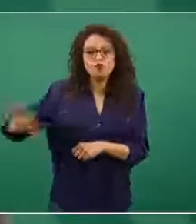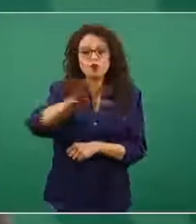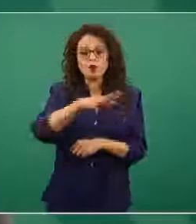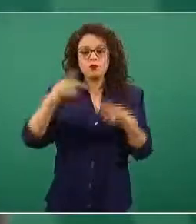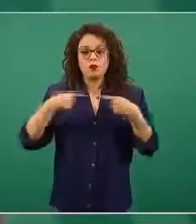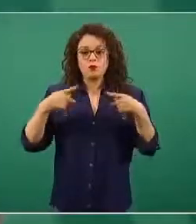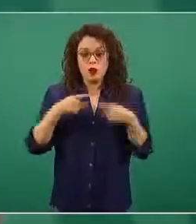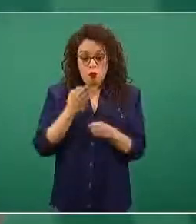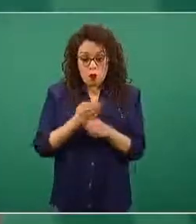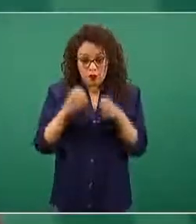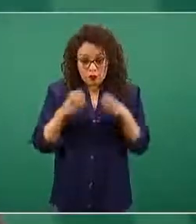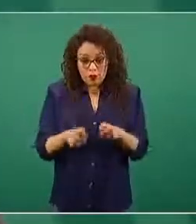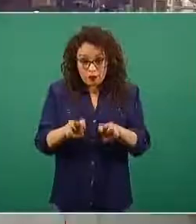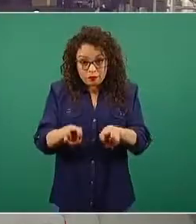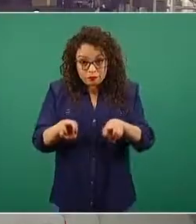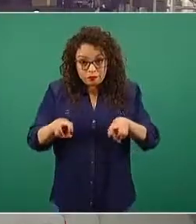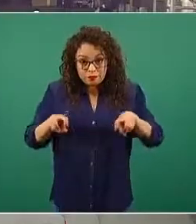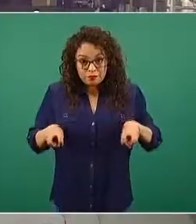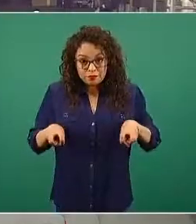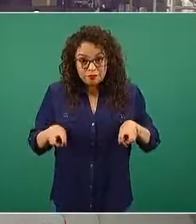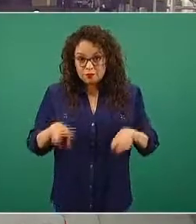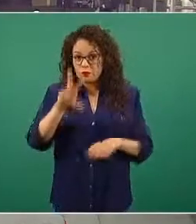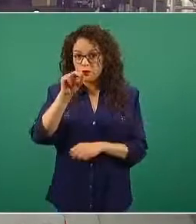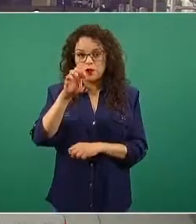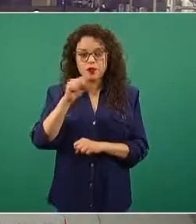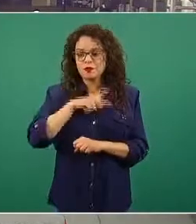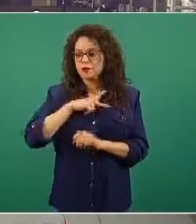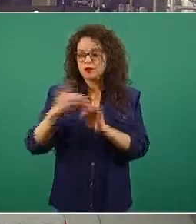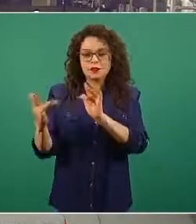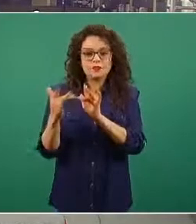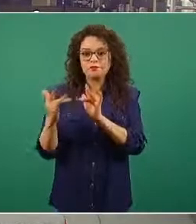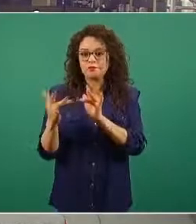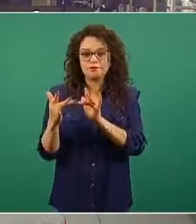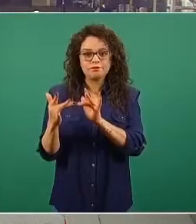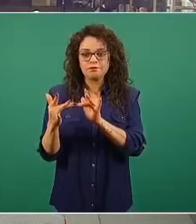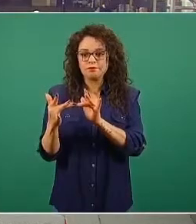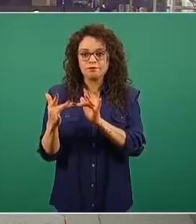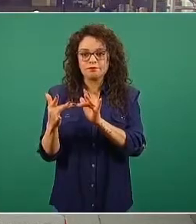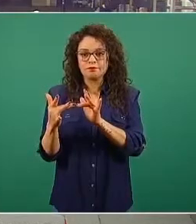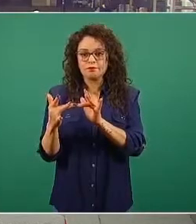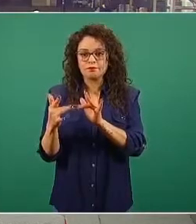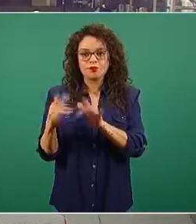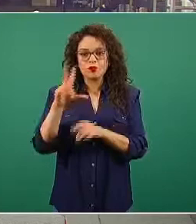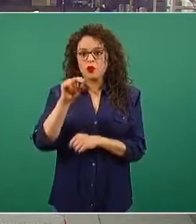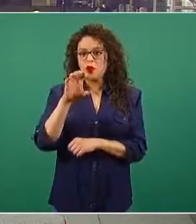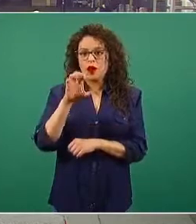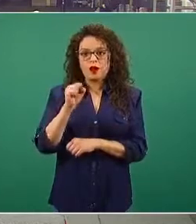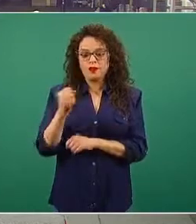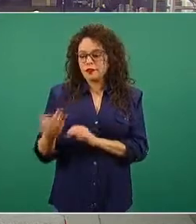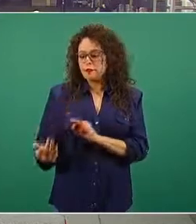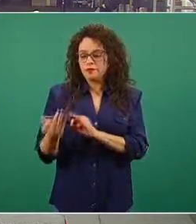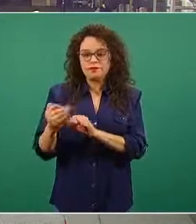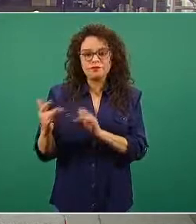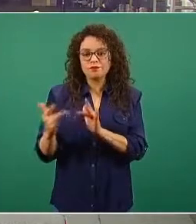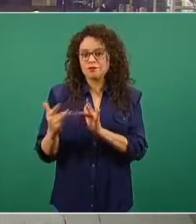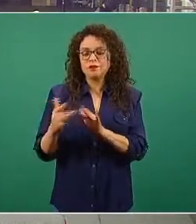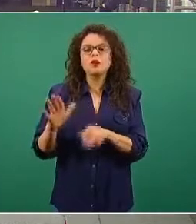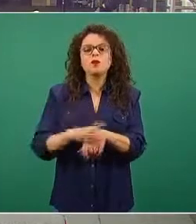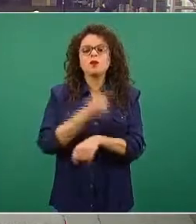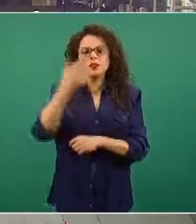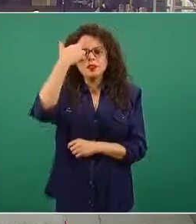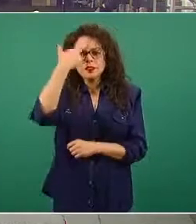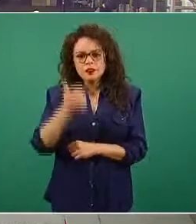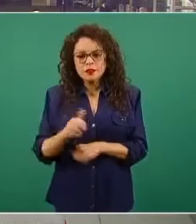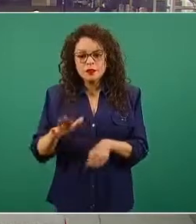momento en esta sala no serían mis contactos, o sea, no se clasifican como contactos. ¿Por qué? Porque estamos a